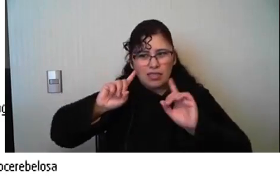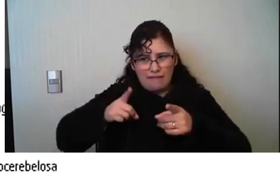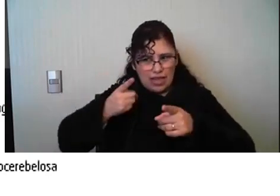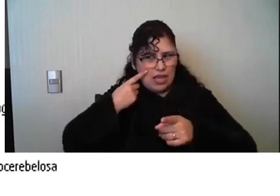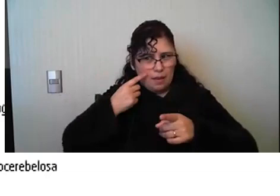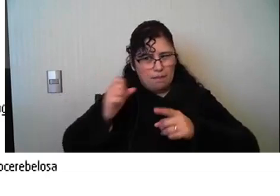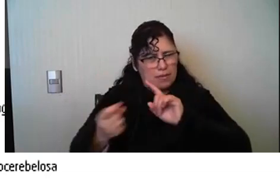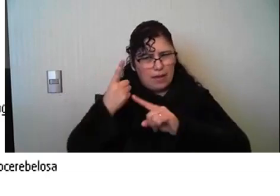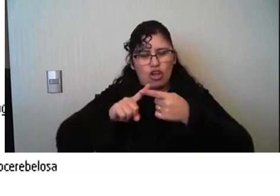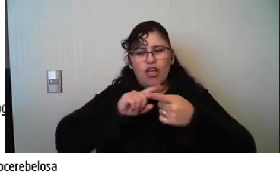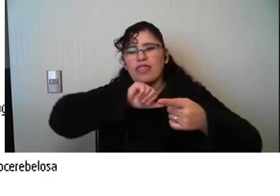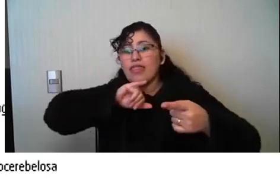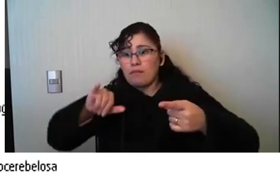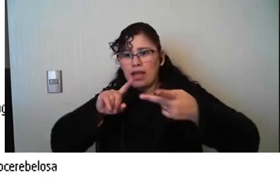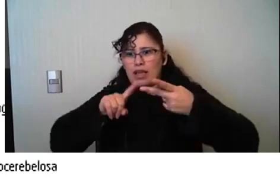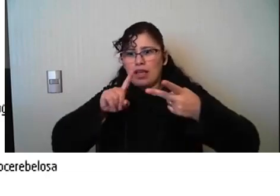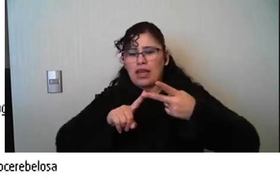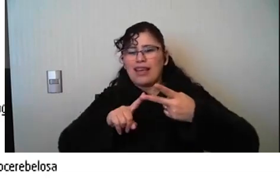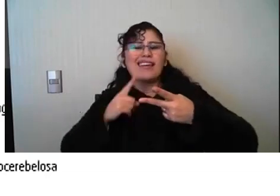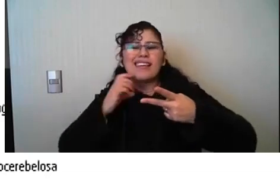Y para eso